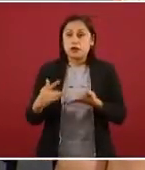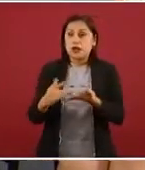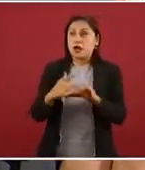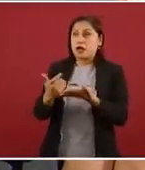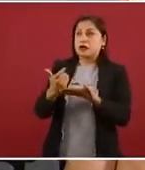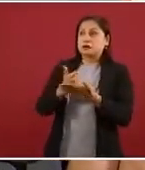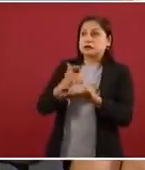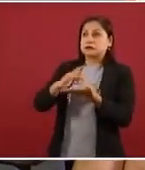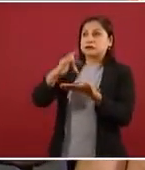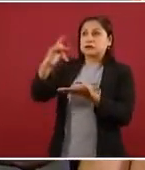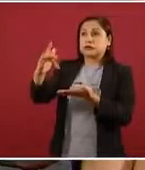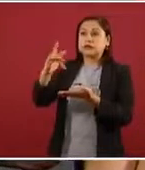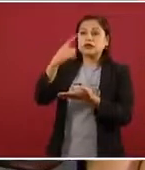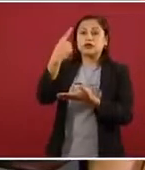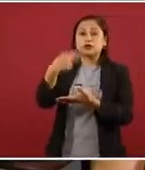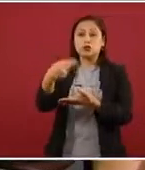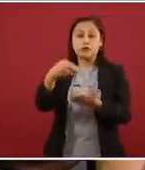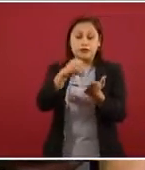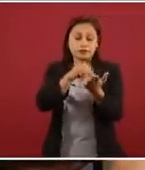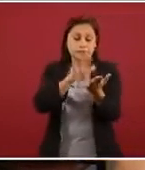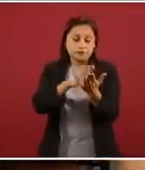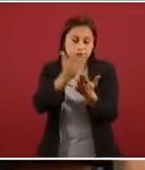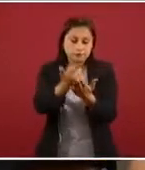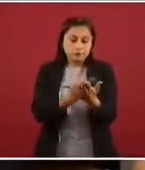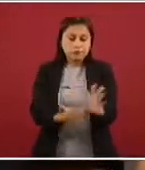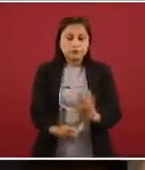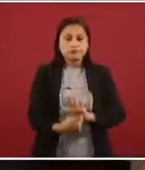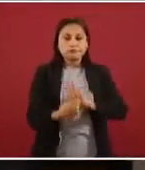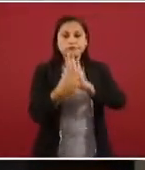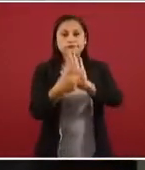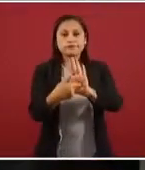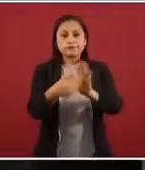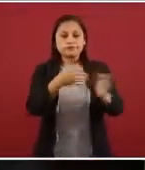aparezcan, para que ellos mismos y todos cuidemos.